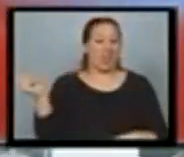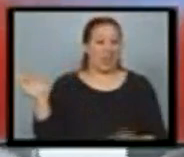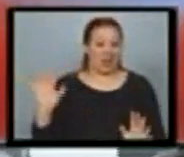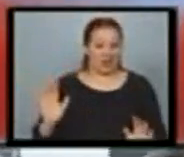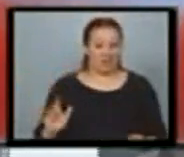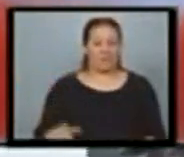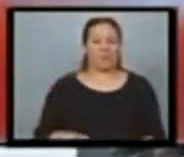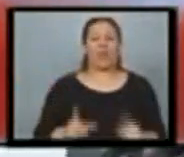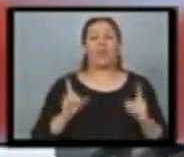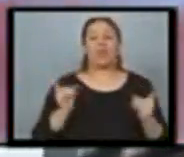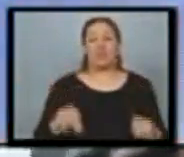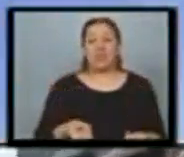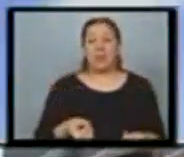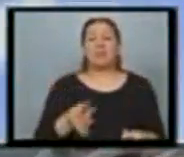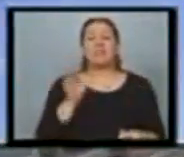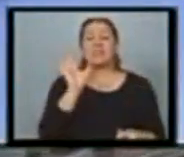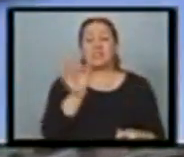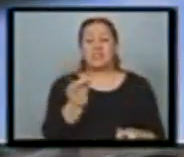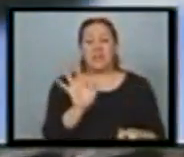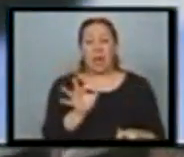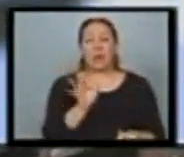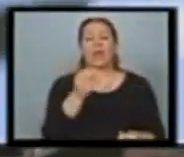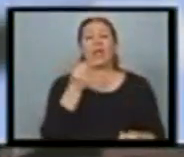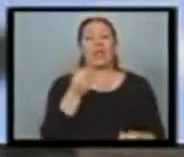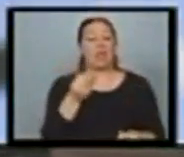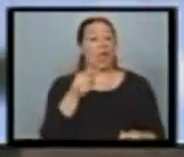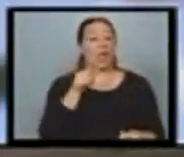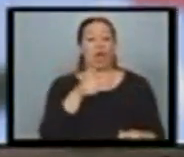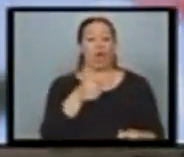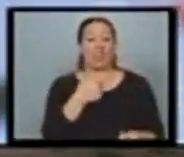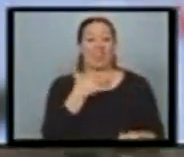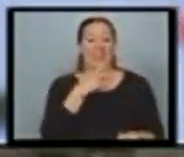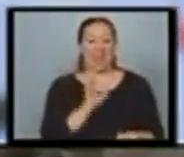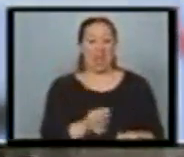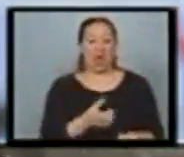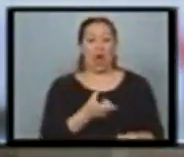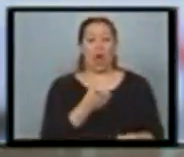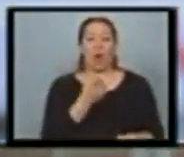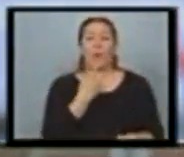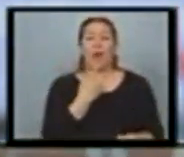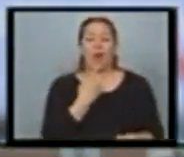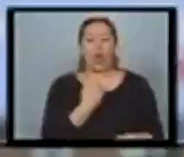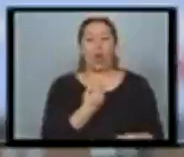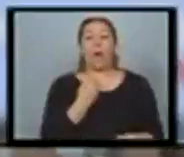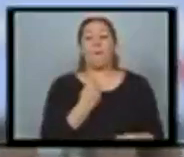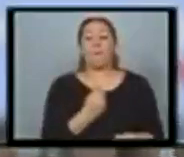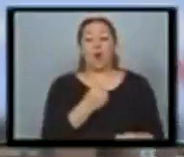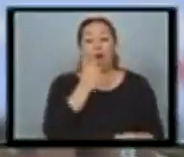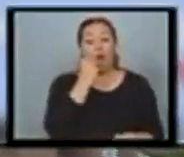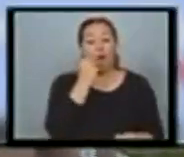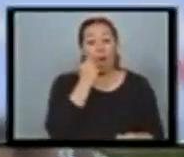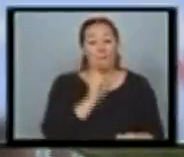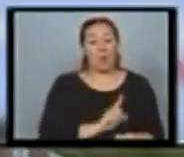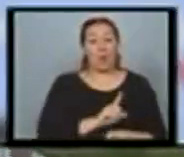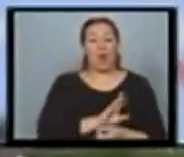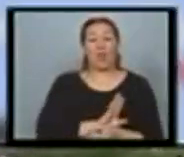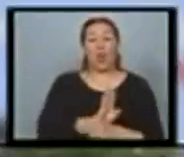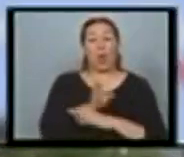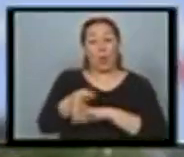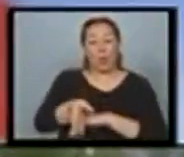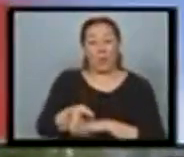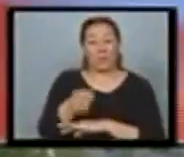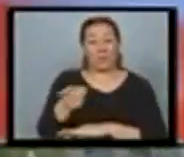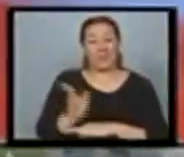él. Y también sabe que él no tiene hijos varones, porque este chico, cuando se acerca a una de